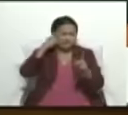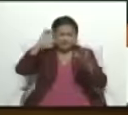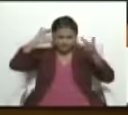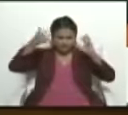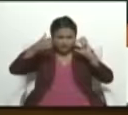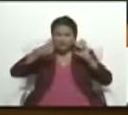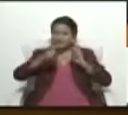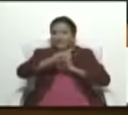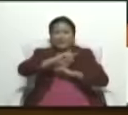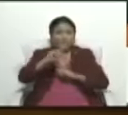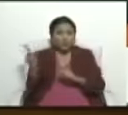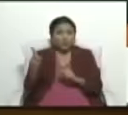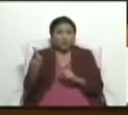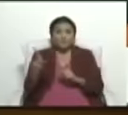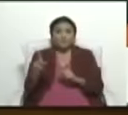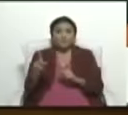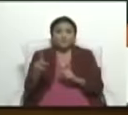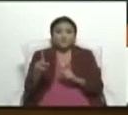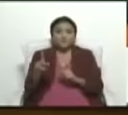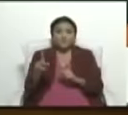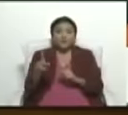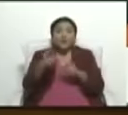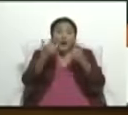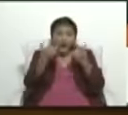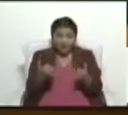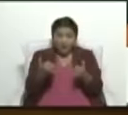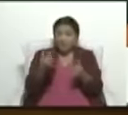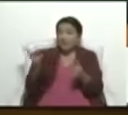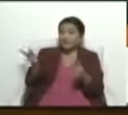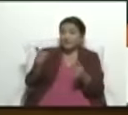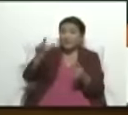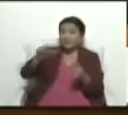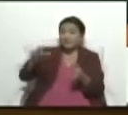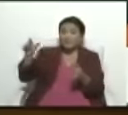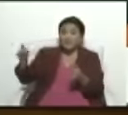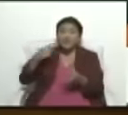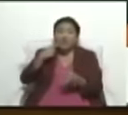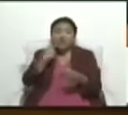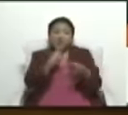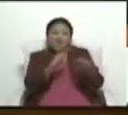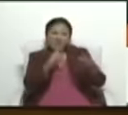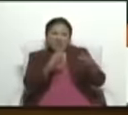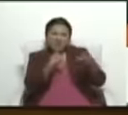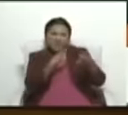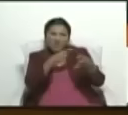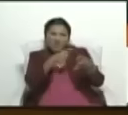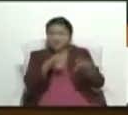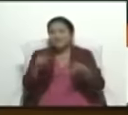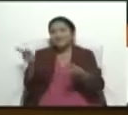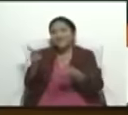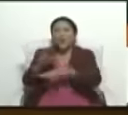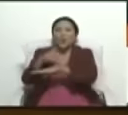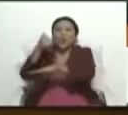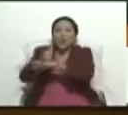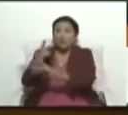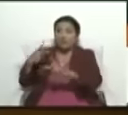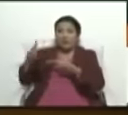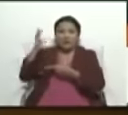mente, son los que van a pagar por ese grave delito. Porque aparte de